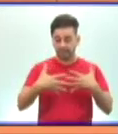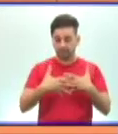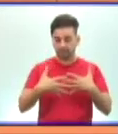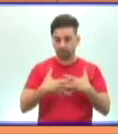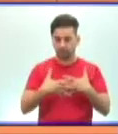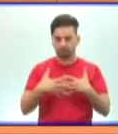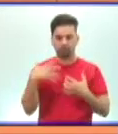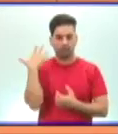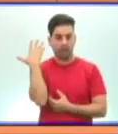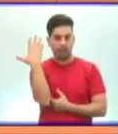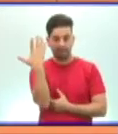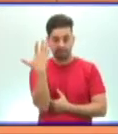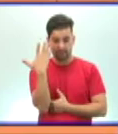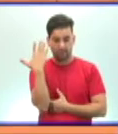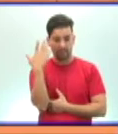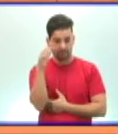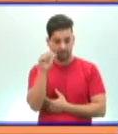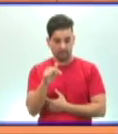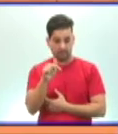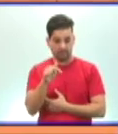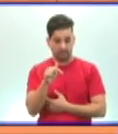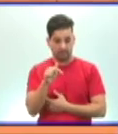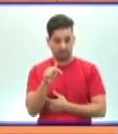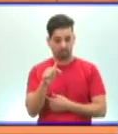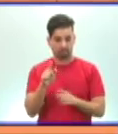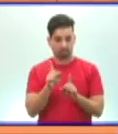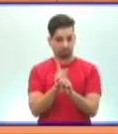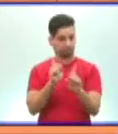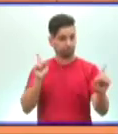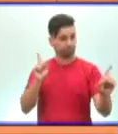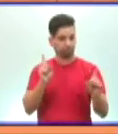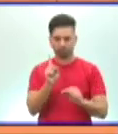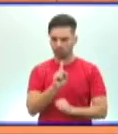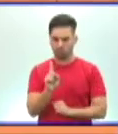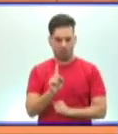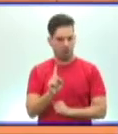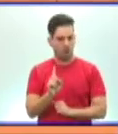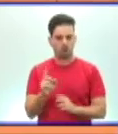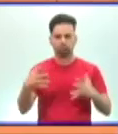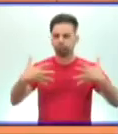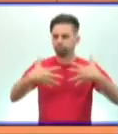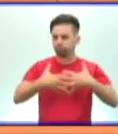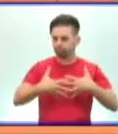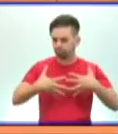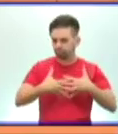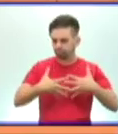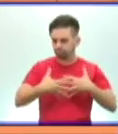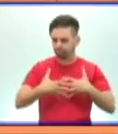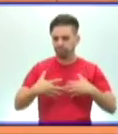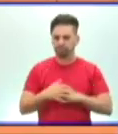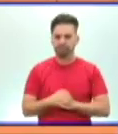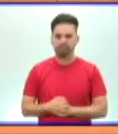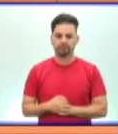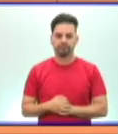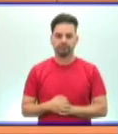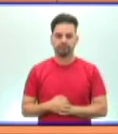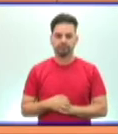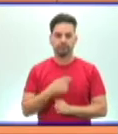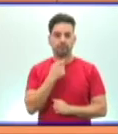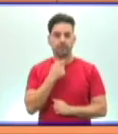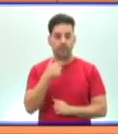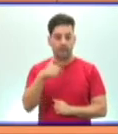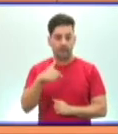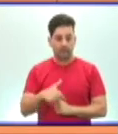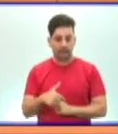elementos aislado del otro. Hay una relación estrecha. Por tanto, cuando afectamos uno, se ven afectados